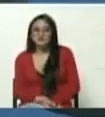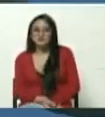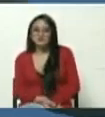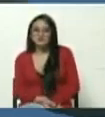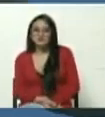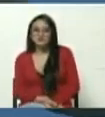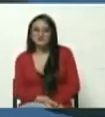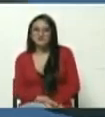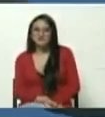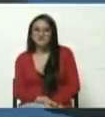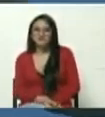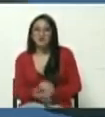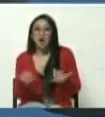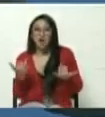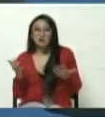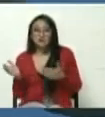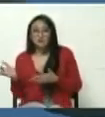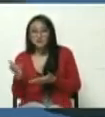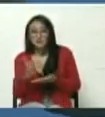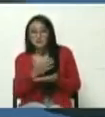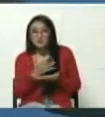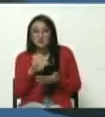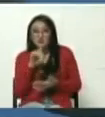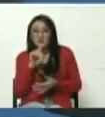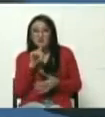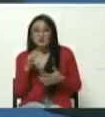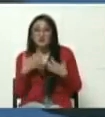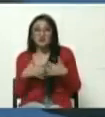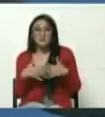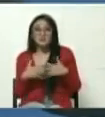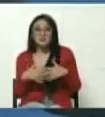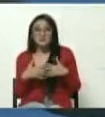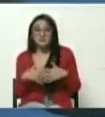Estamos también recabando información de empresas que